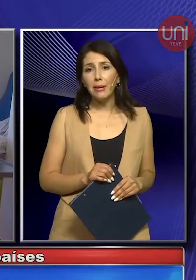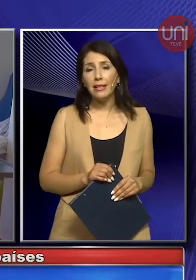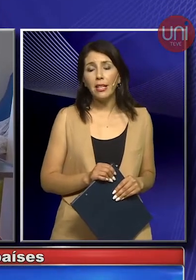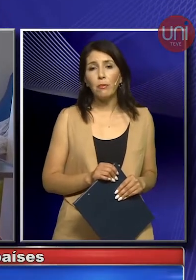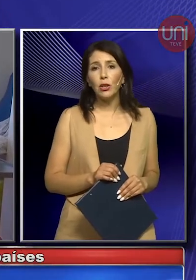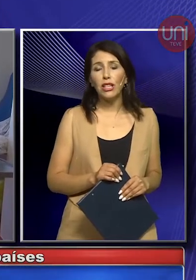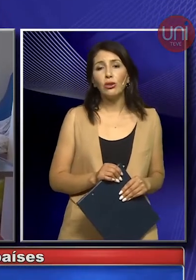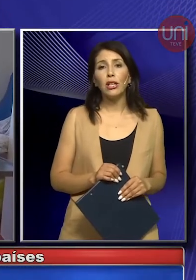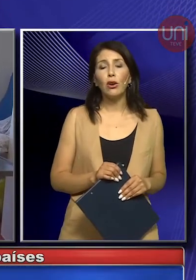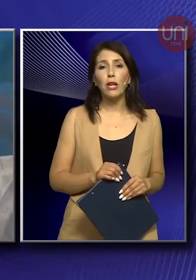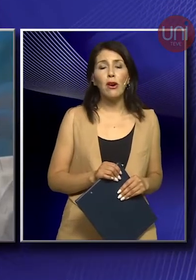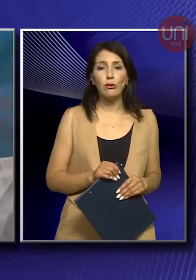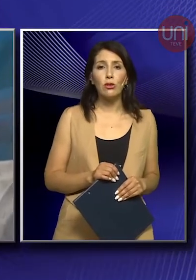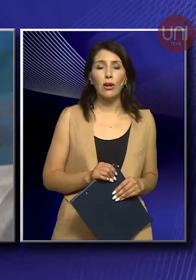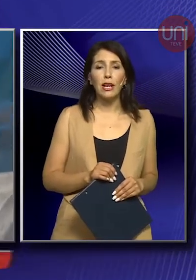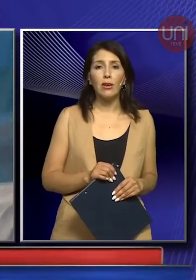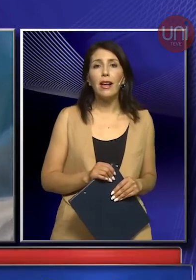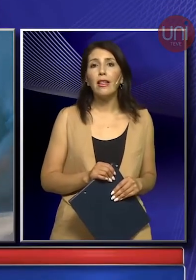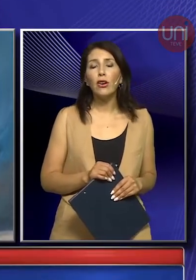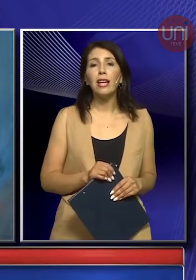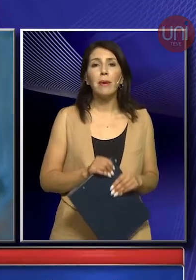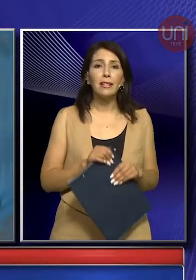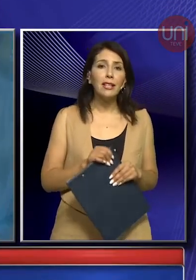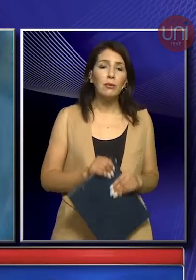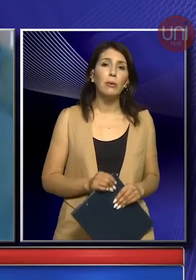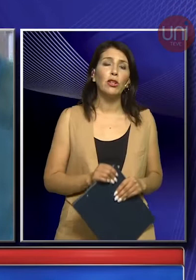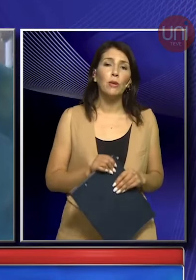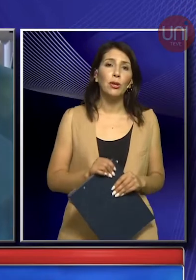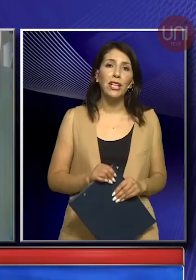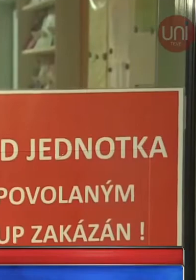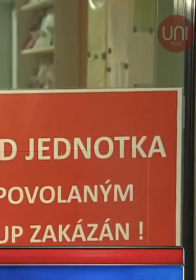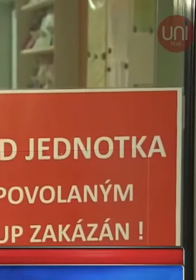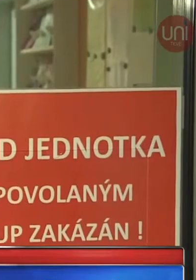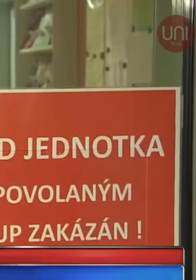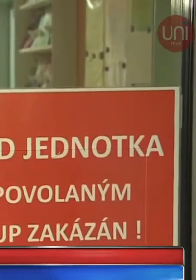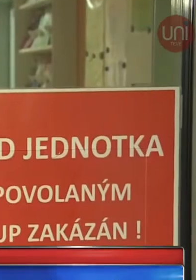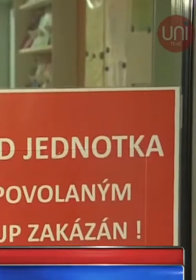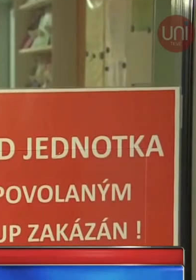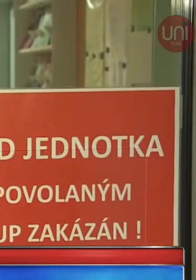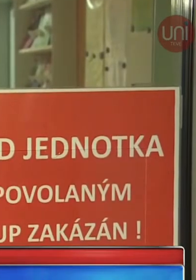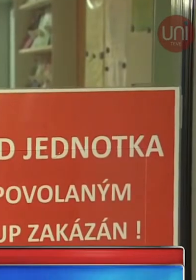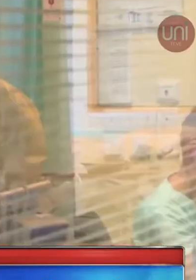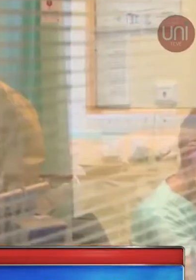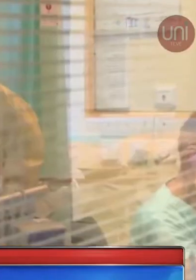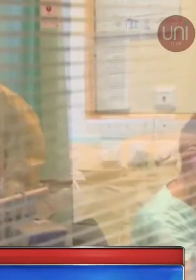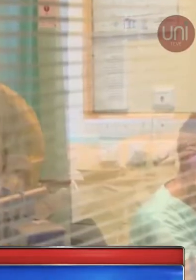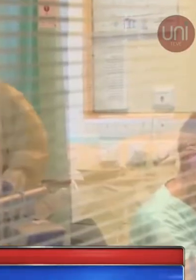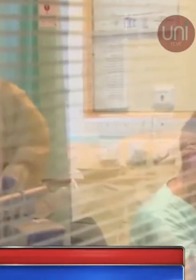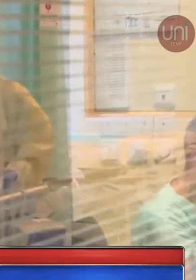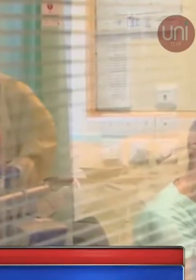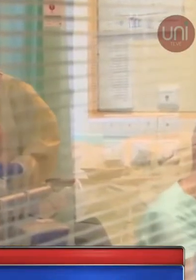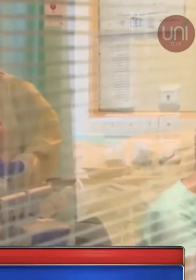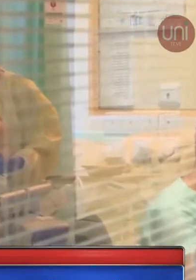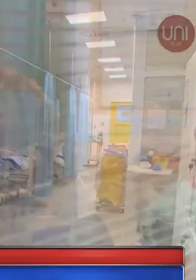situación es alarmante y por lo tanto el gobierno anunció en la jornada de hoy que a partir de este momento y por 30 días hay una situación extrema